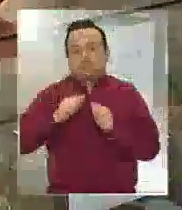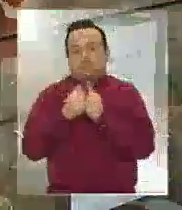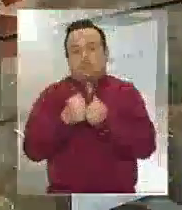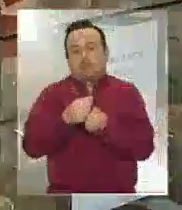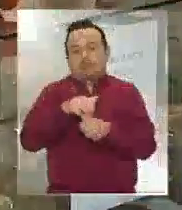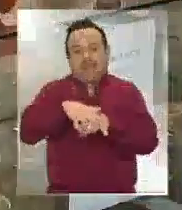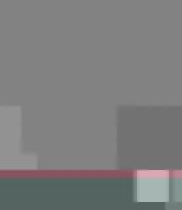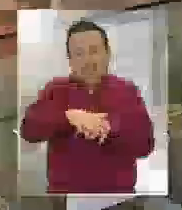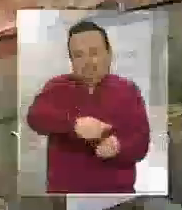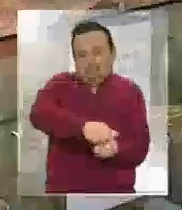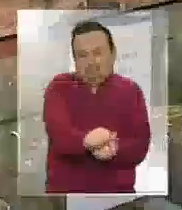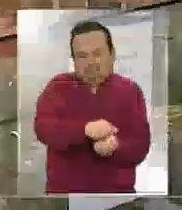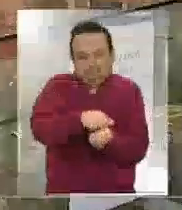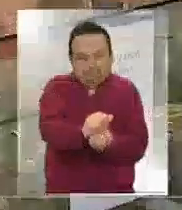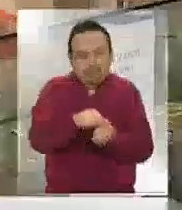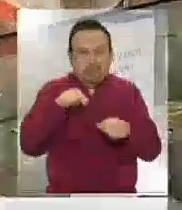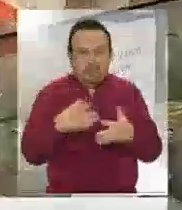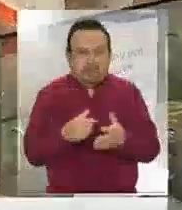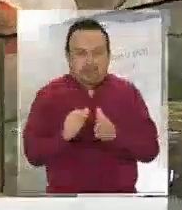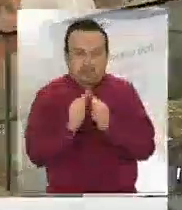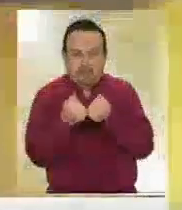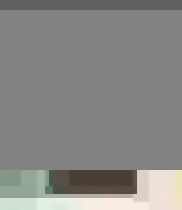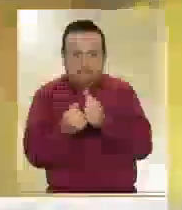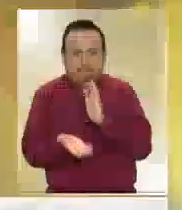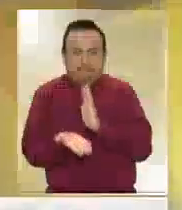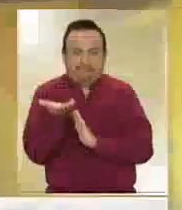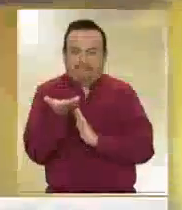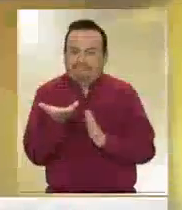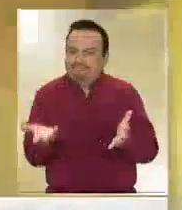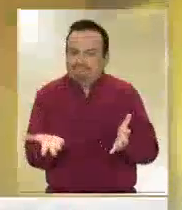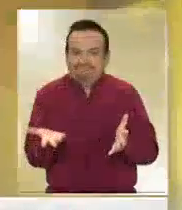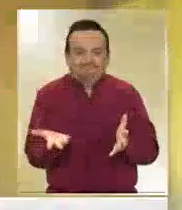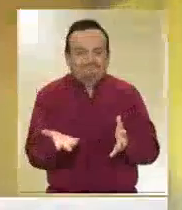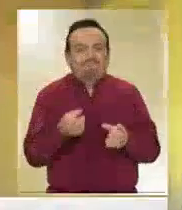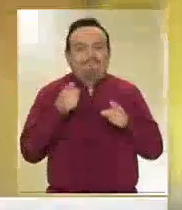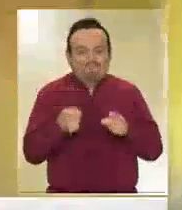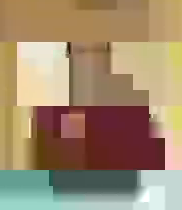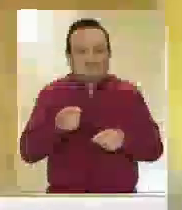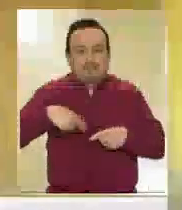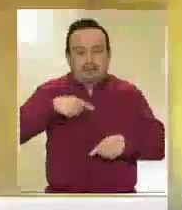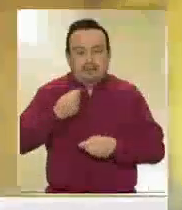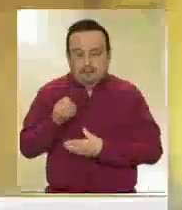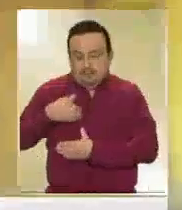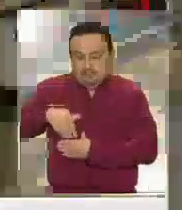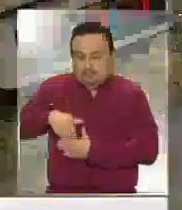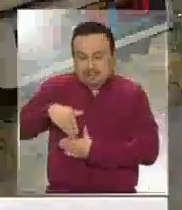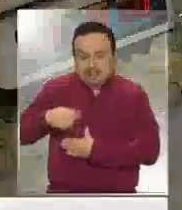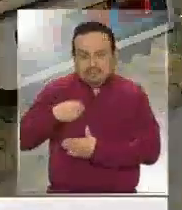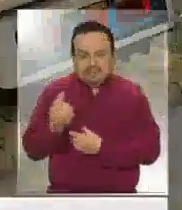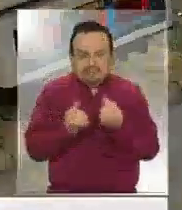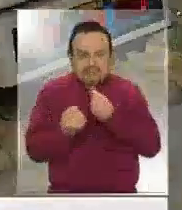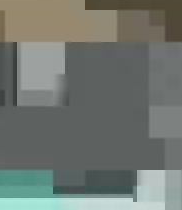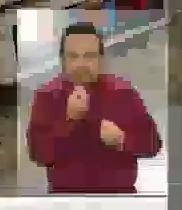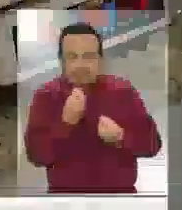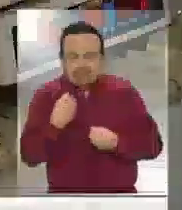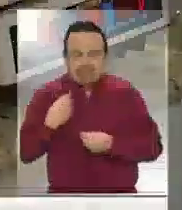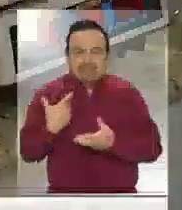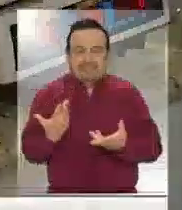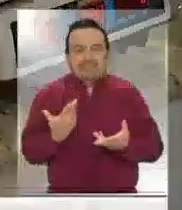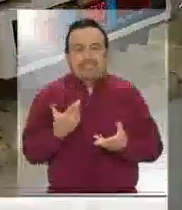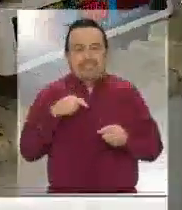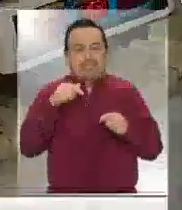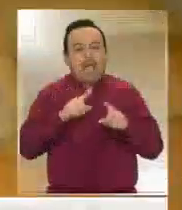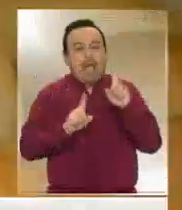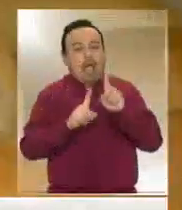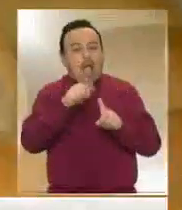aguanta. El alza del pan en plena pandemia es inminente y ya comenzó a sentirse en el bolsillo de los consumidores. Así lo constatamos